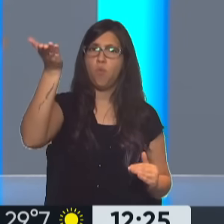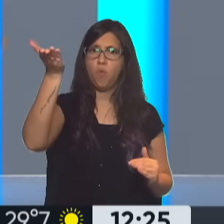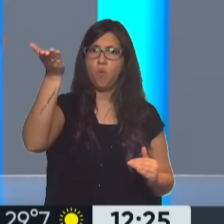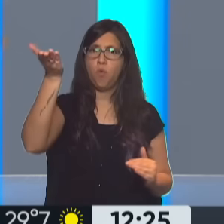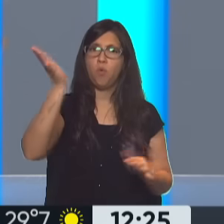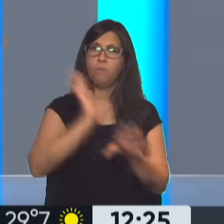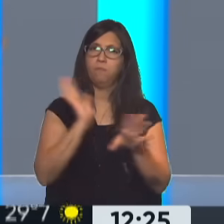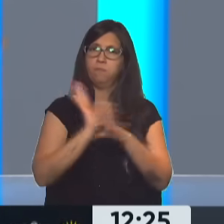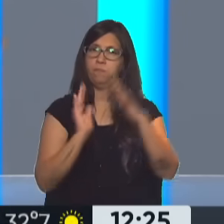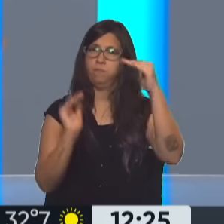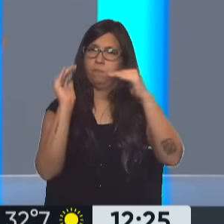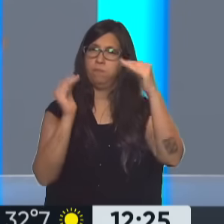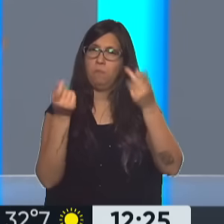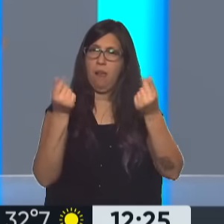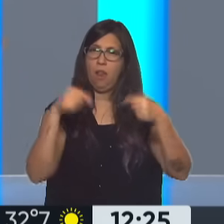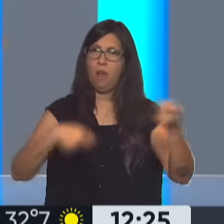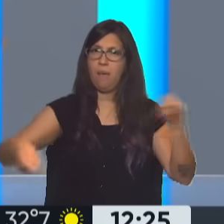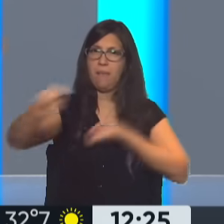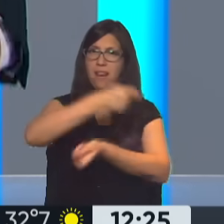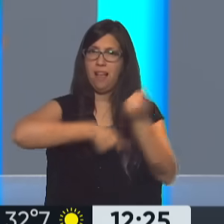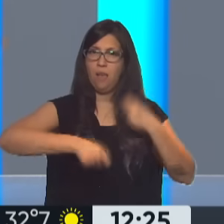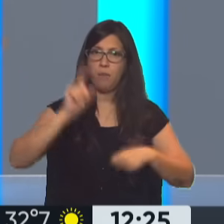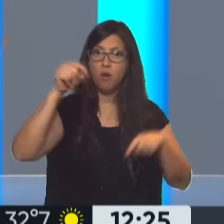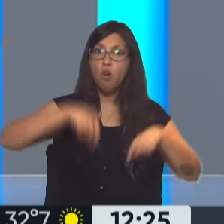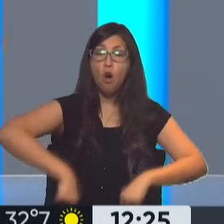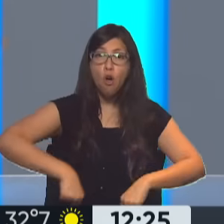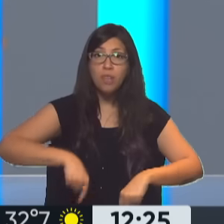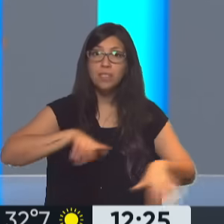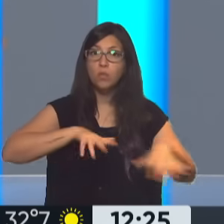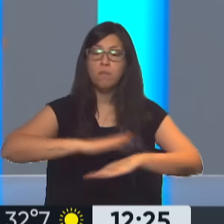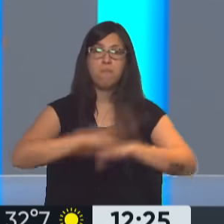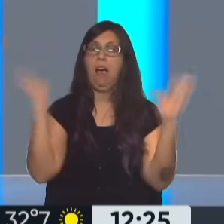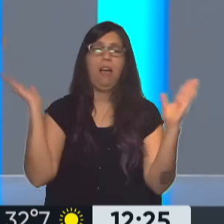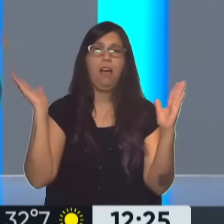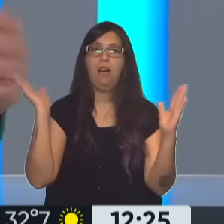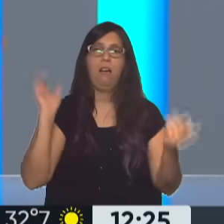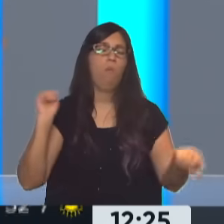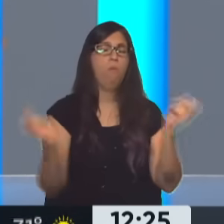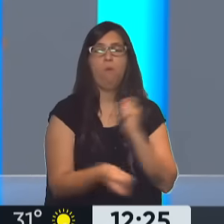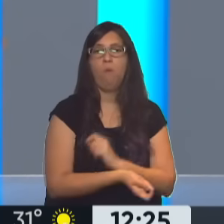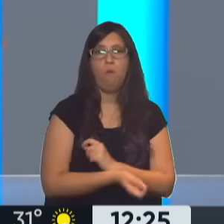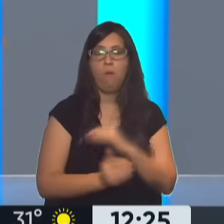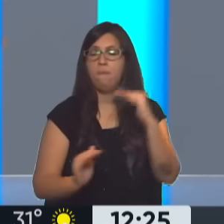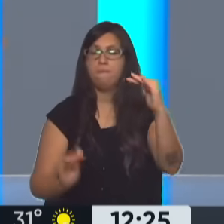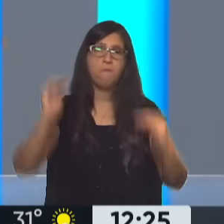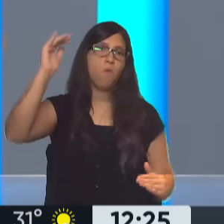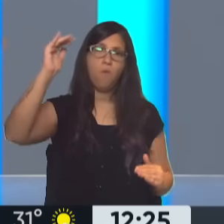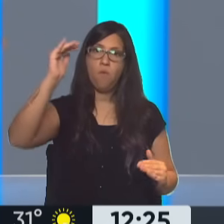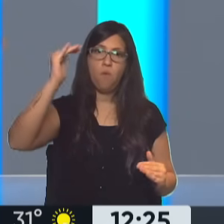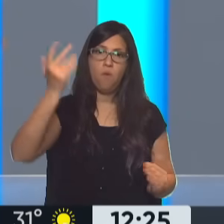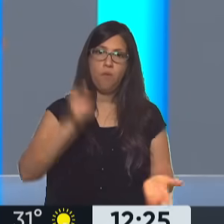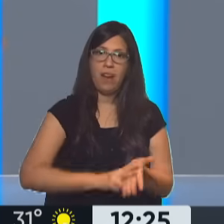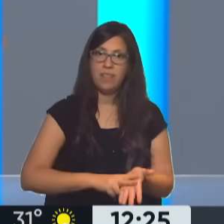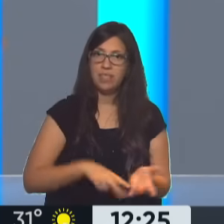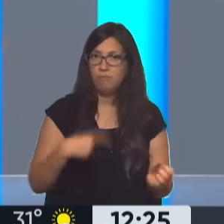acercarse un poquito a los valores que se están el mercado ahora lo que pasó hoy es que otra vez se abren las brechas tremendamente es